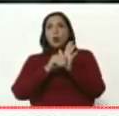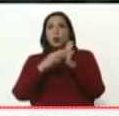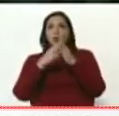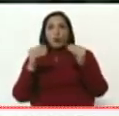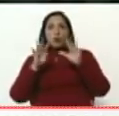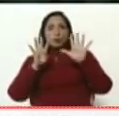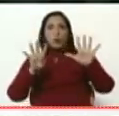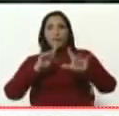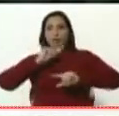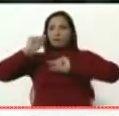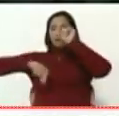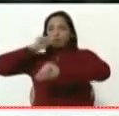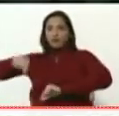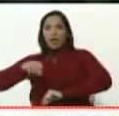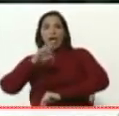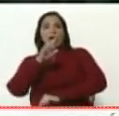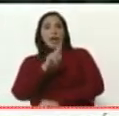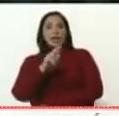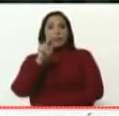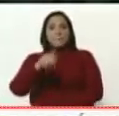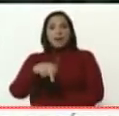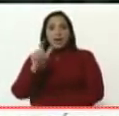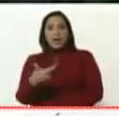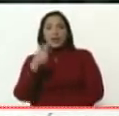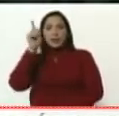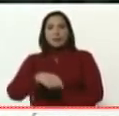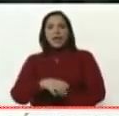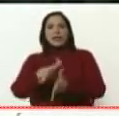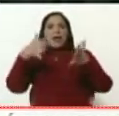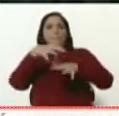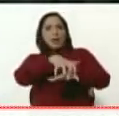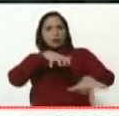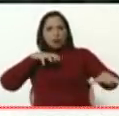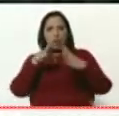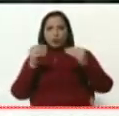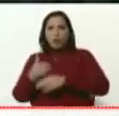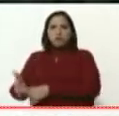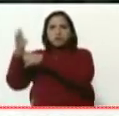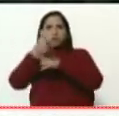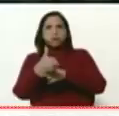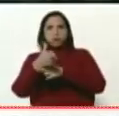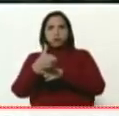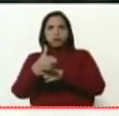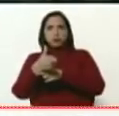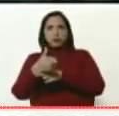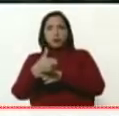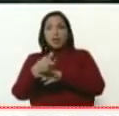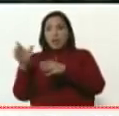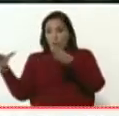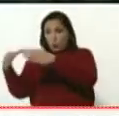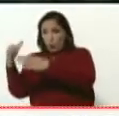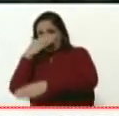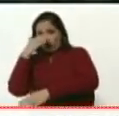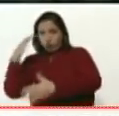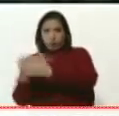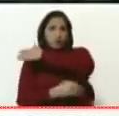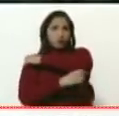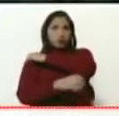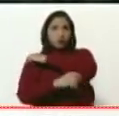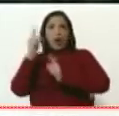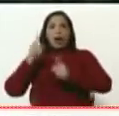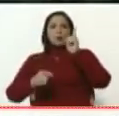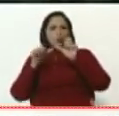9 lanzacohetes RPG y también la gran mayoría de los fusiles de asalto de alta potencia que se robaron. Quedan